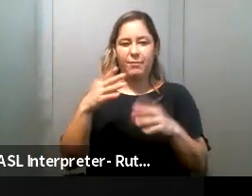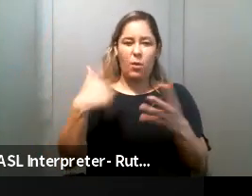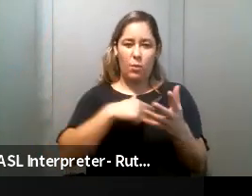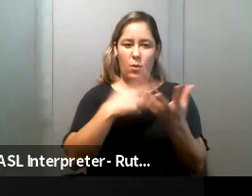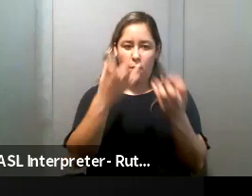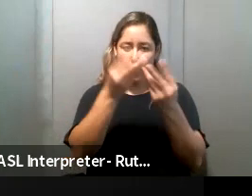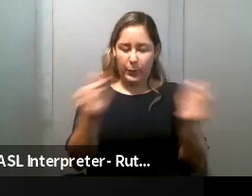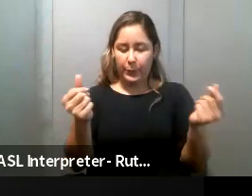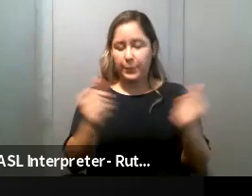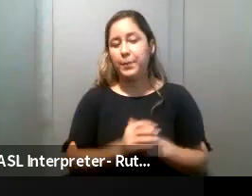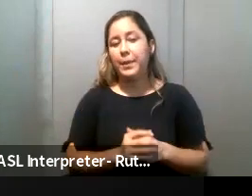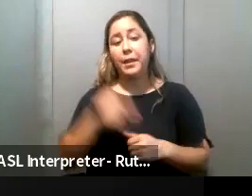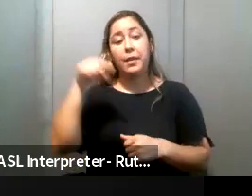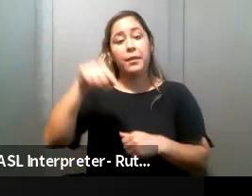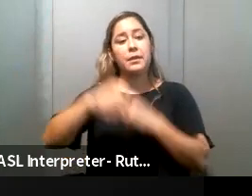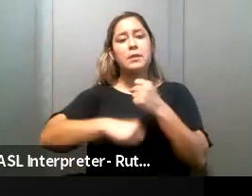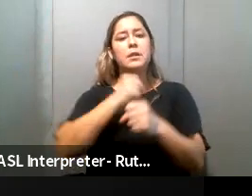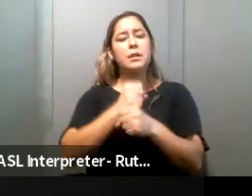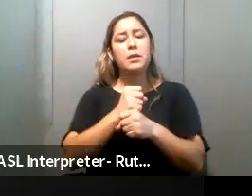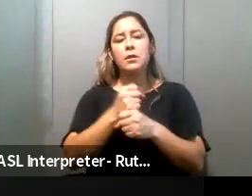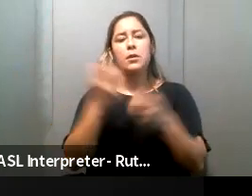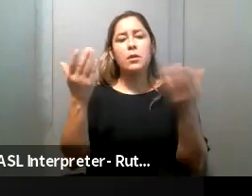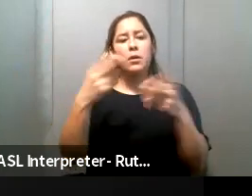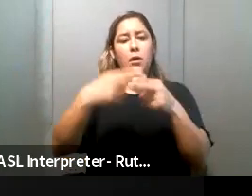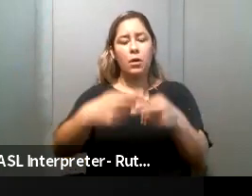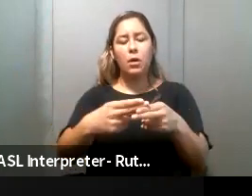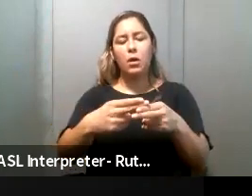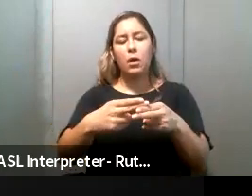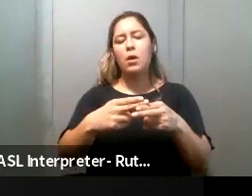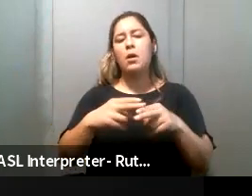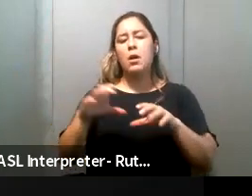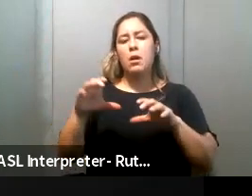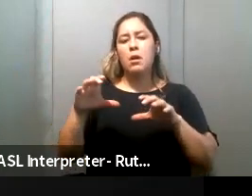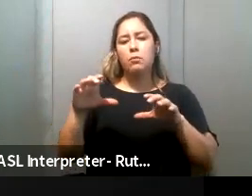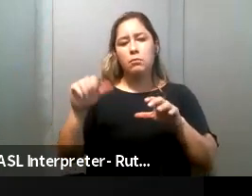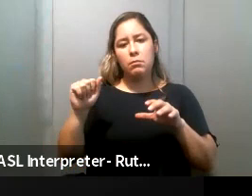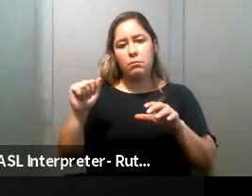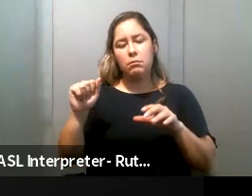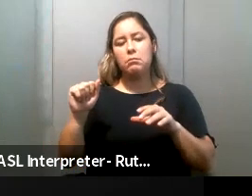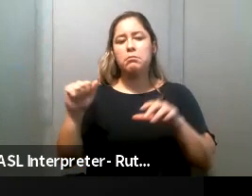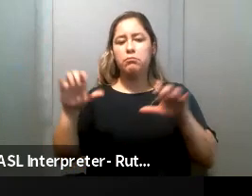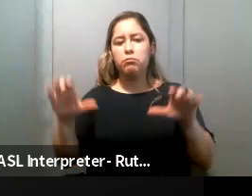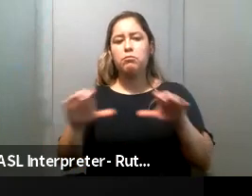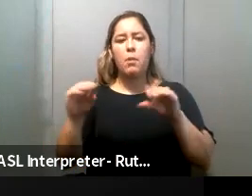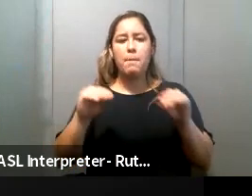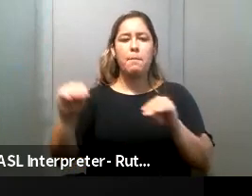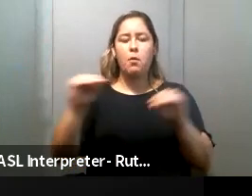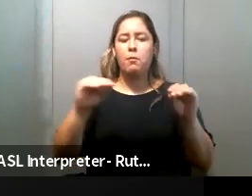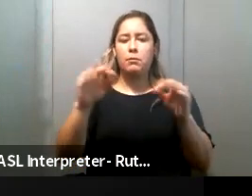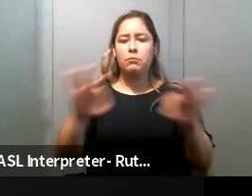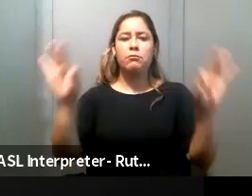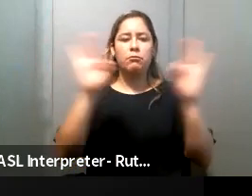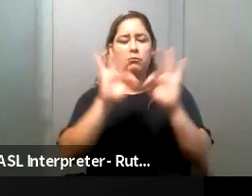año es movimientos audaces. ¿Por qué movimientos audaces? Sabemos que la violencia sexual se